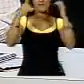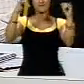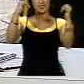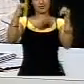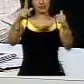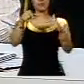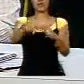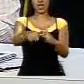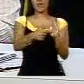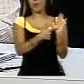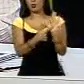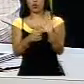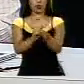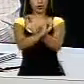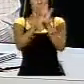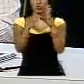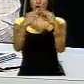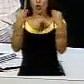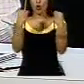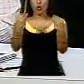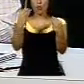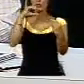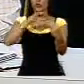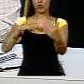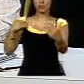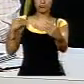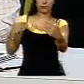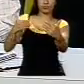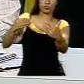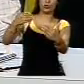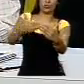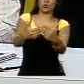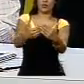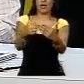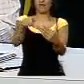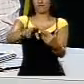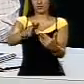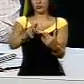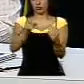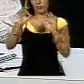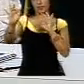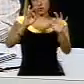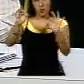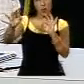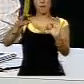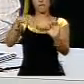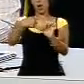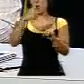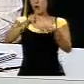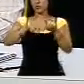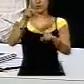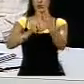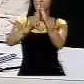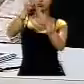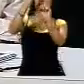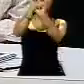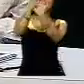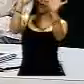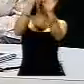manifestaciones culturales alegóricas, a los distintos momentos de nuestra historia, desde el momento de los aborígenes,